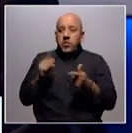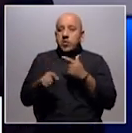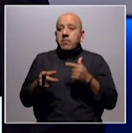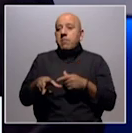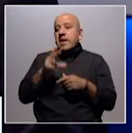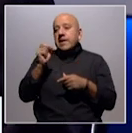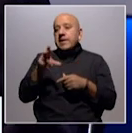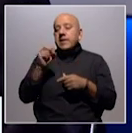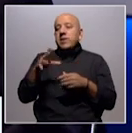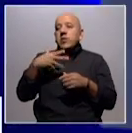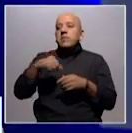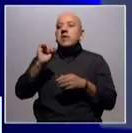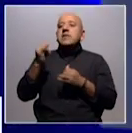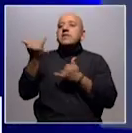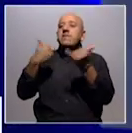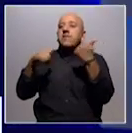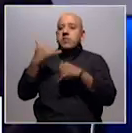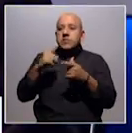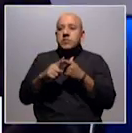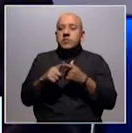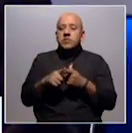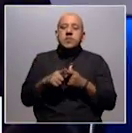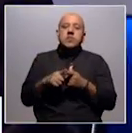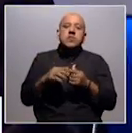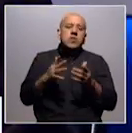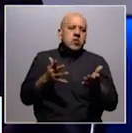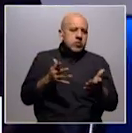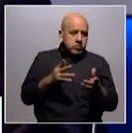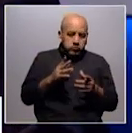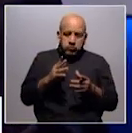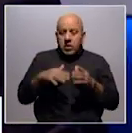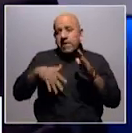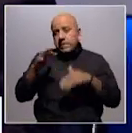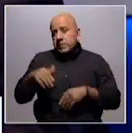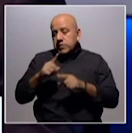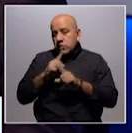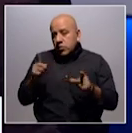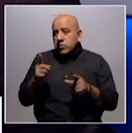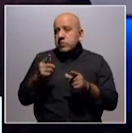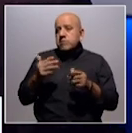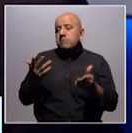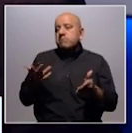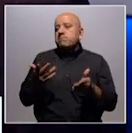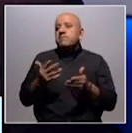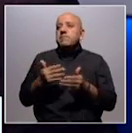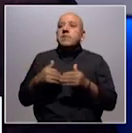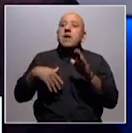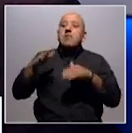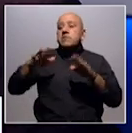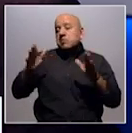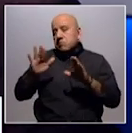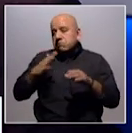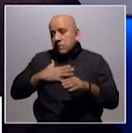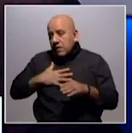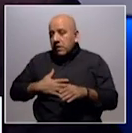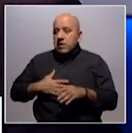tienen mucha más información pueden serlo lo son no las dos cosas las dos cosas a veces no a veces son más pasivos verdad